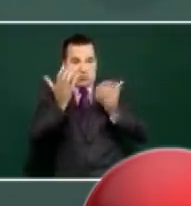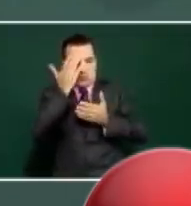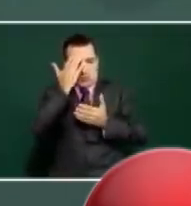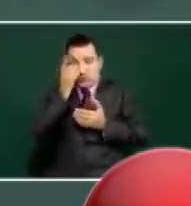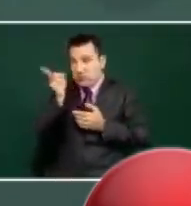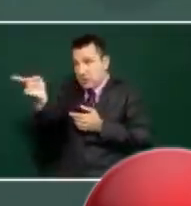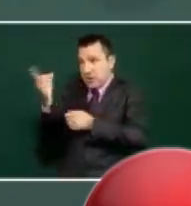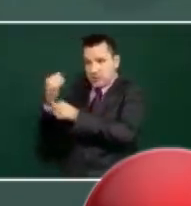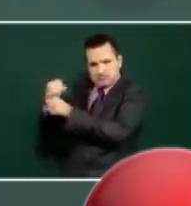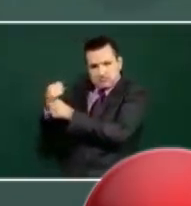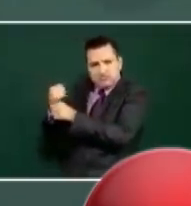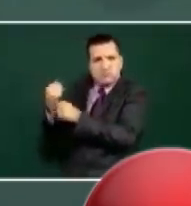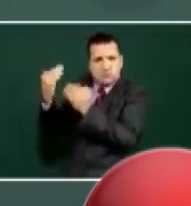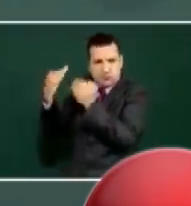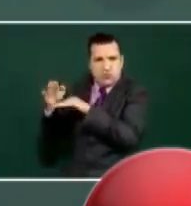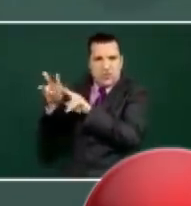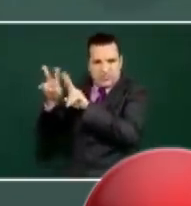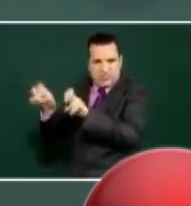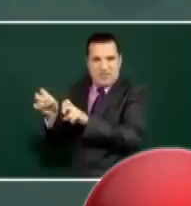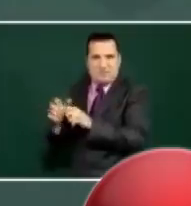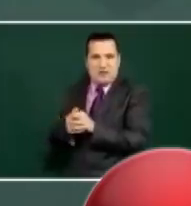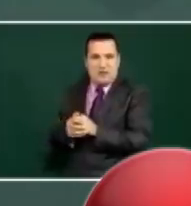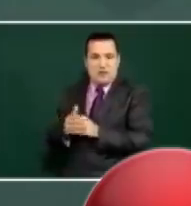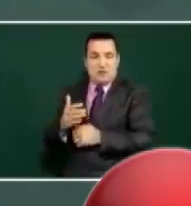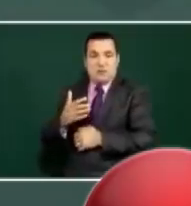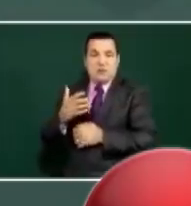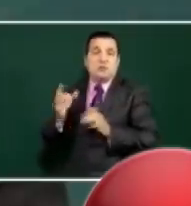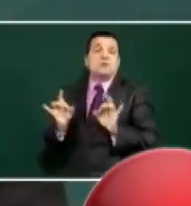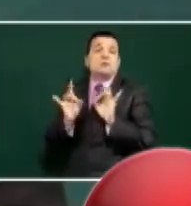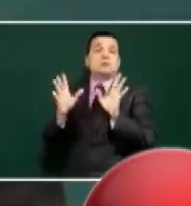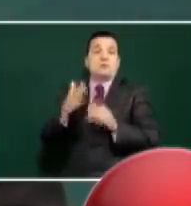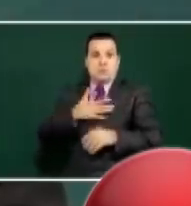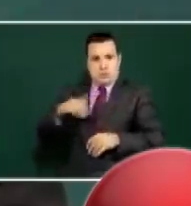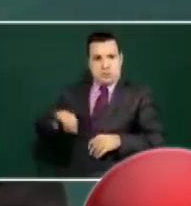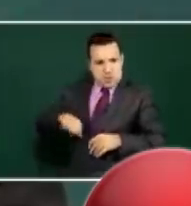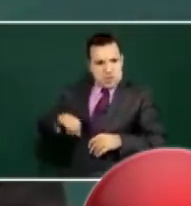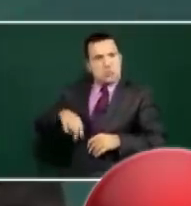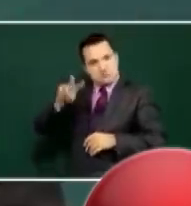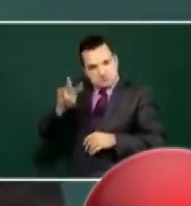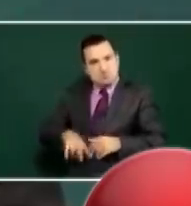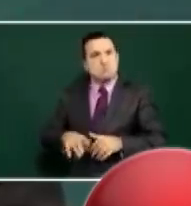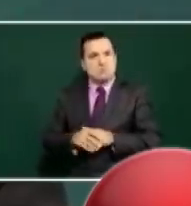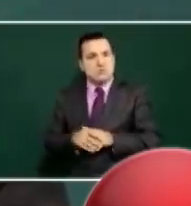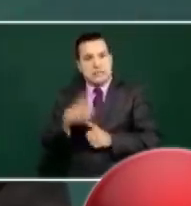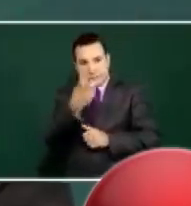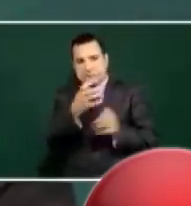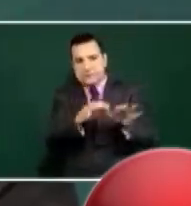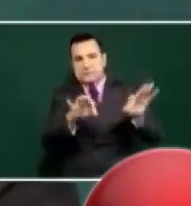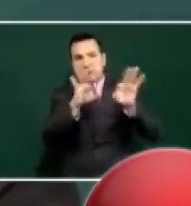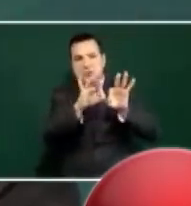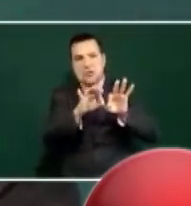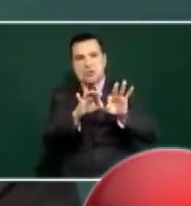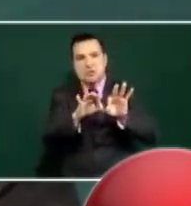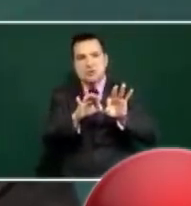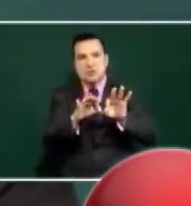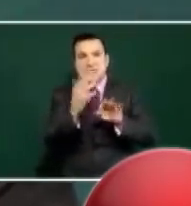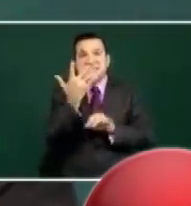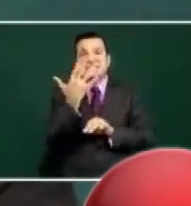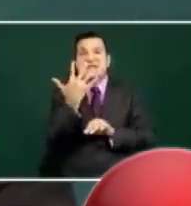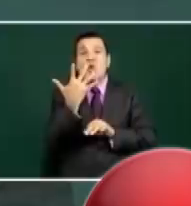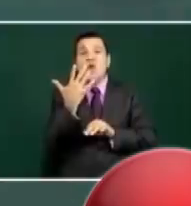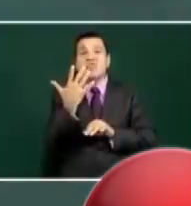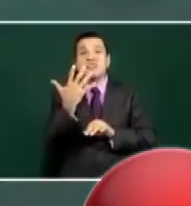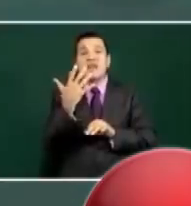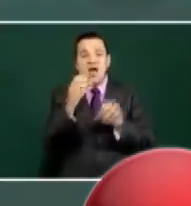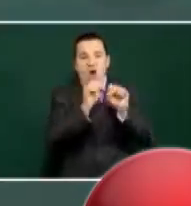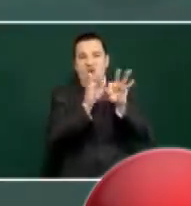Sí es de nuestro interés, es una prioridad que los 50 consulados que tiene